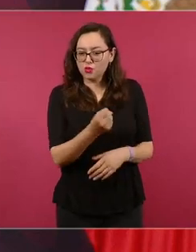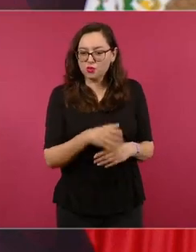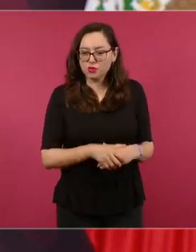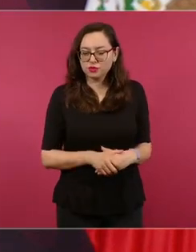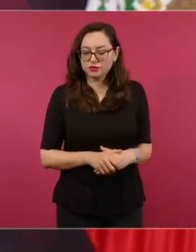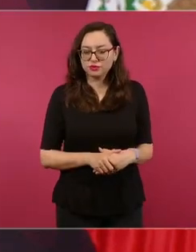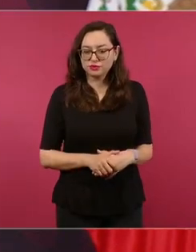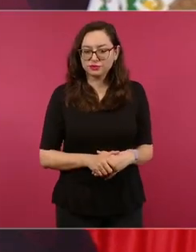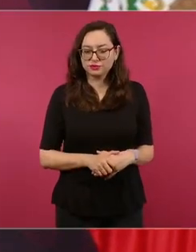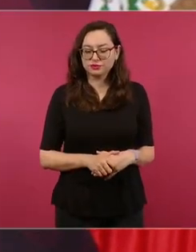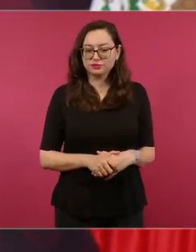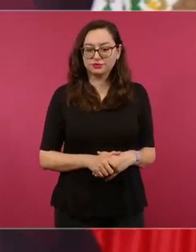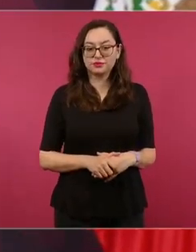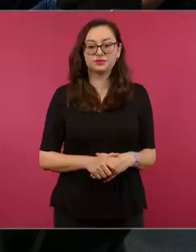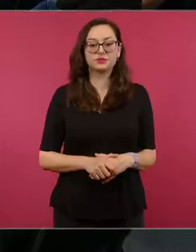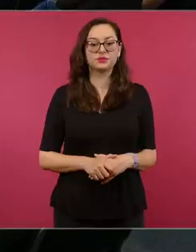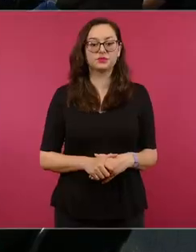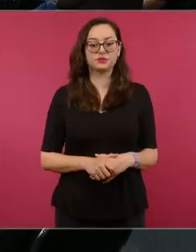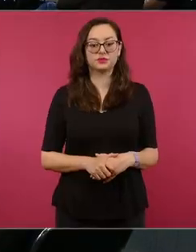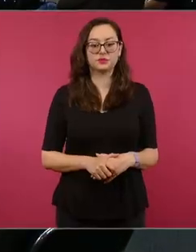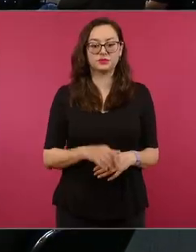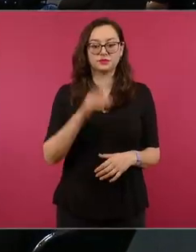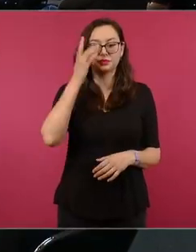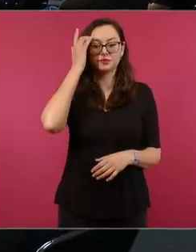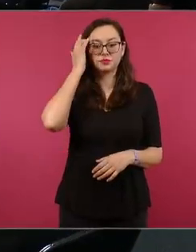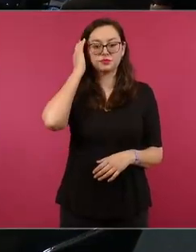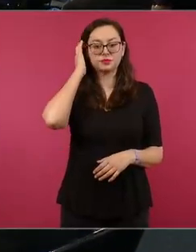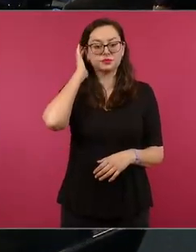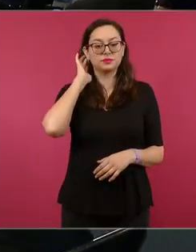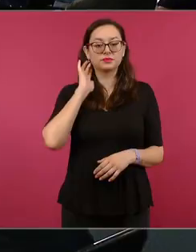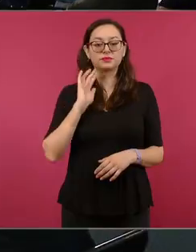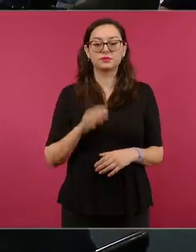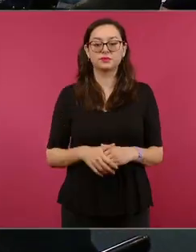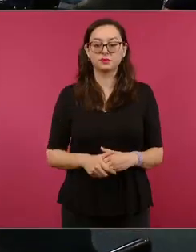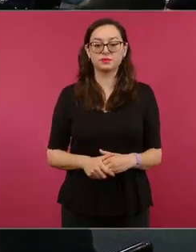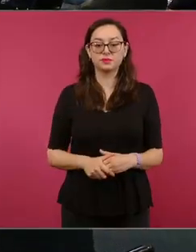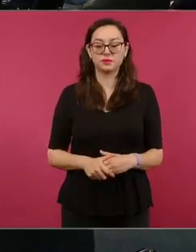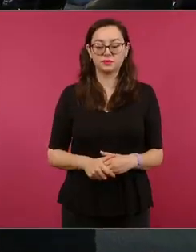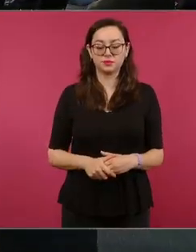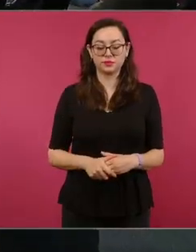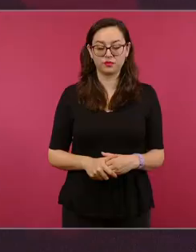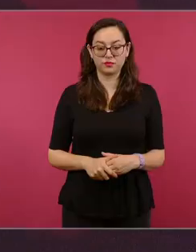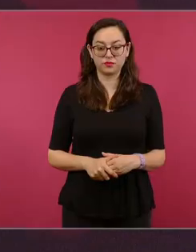Bueno, acaba de darse a conocer, pero ya tiene tiempo,